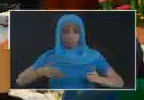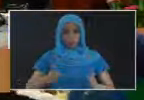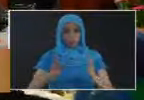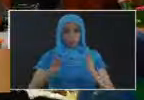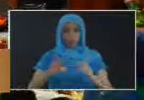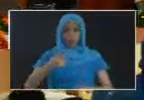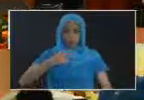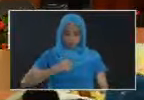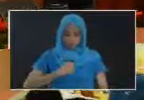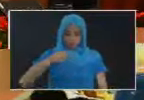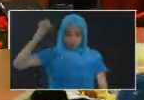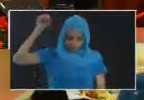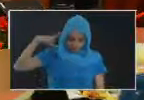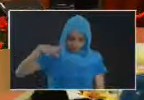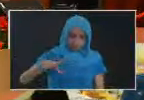Bendigo tu vientre.